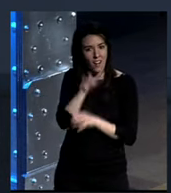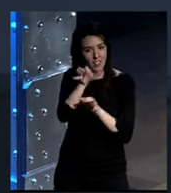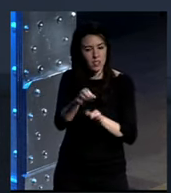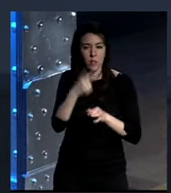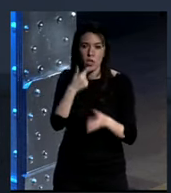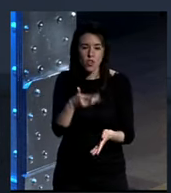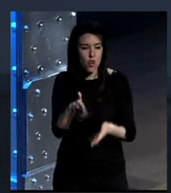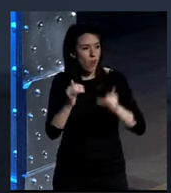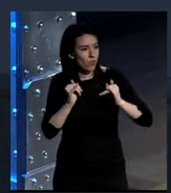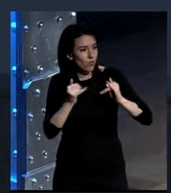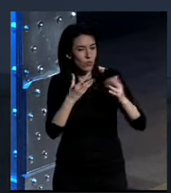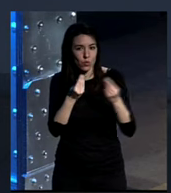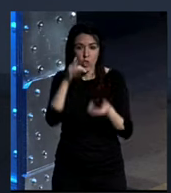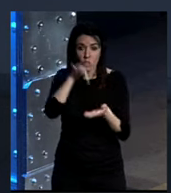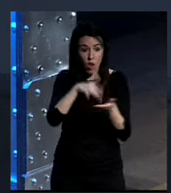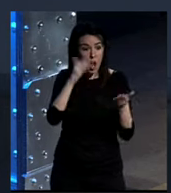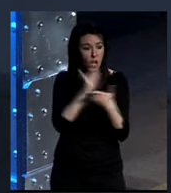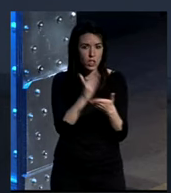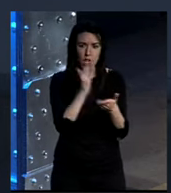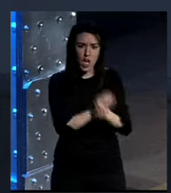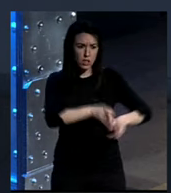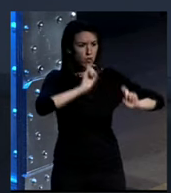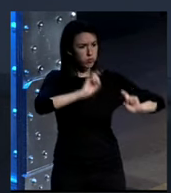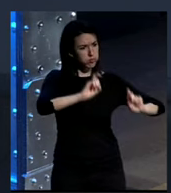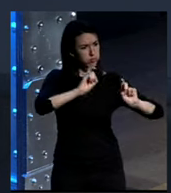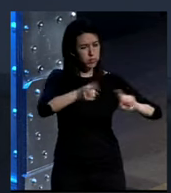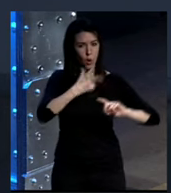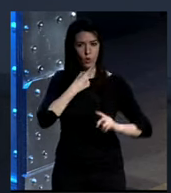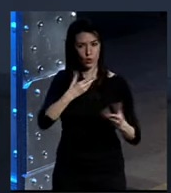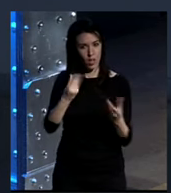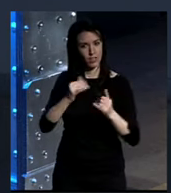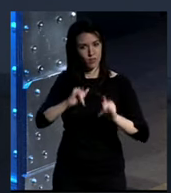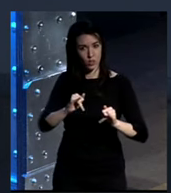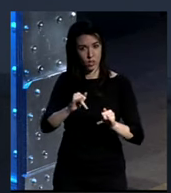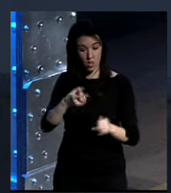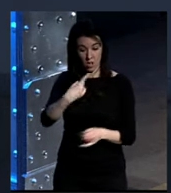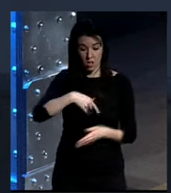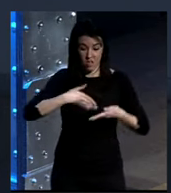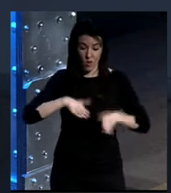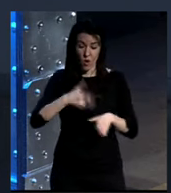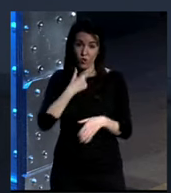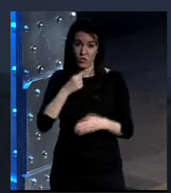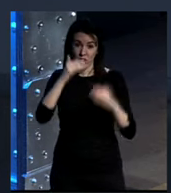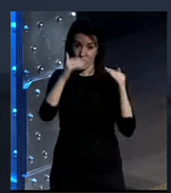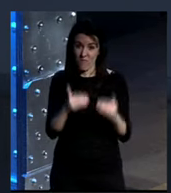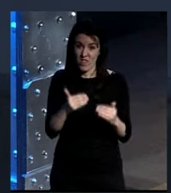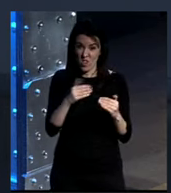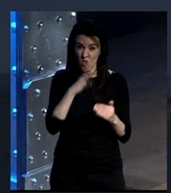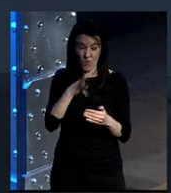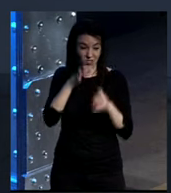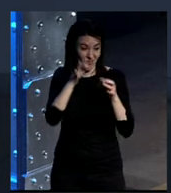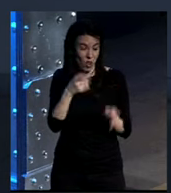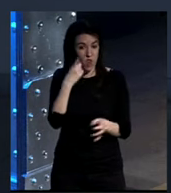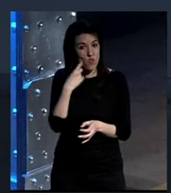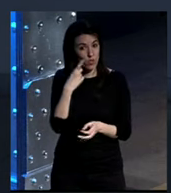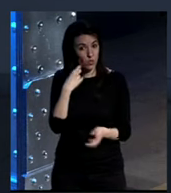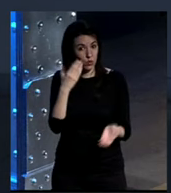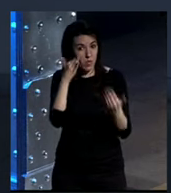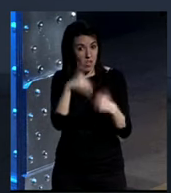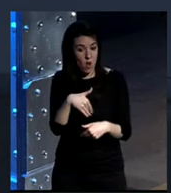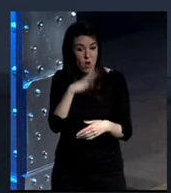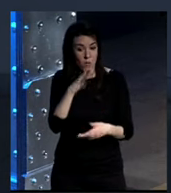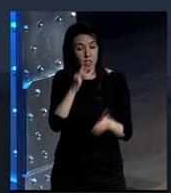había disfrutado mucho cuando daba clases. A nosotros, a sus hijos, nos gusta menos. Seguramente porque no estamos acostumbrados y menos en un